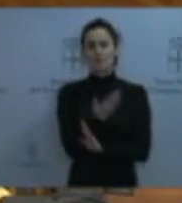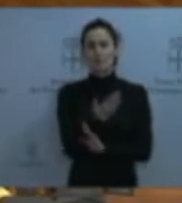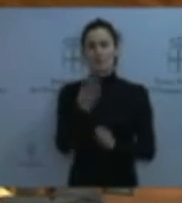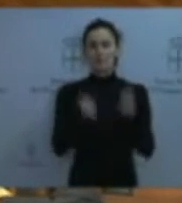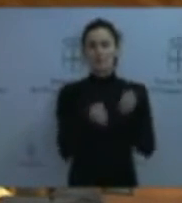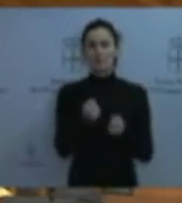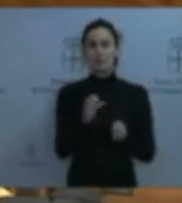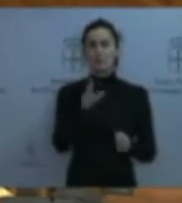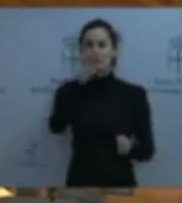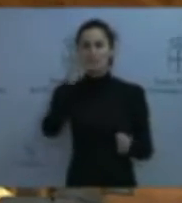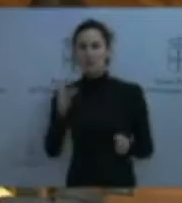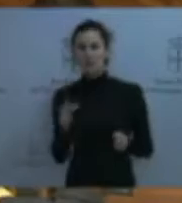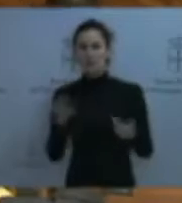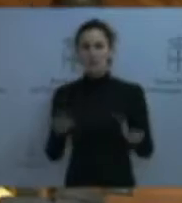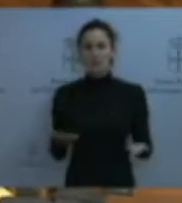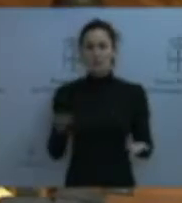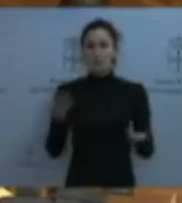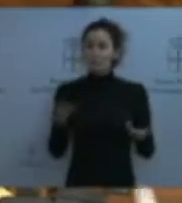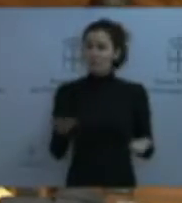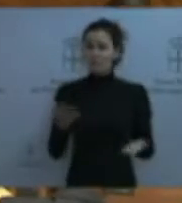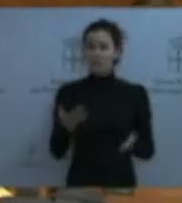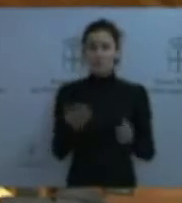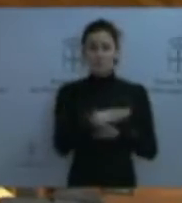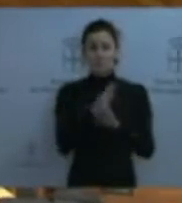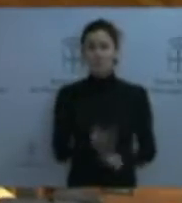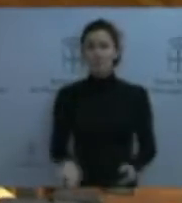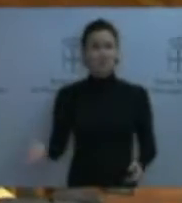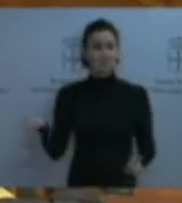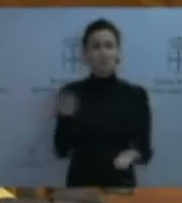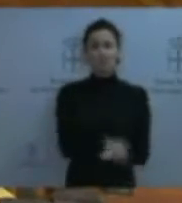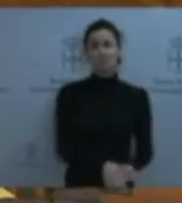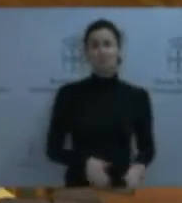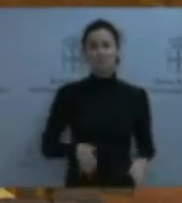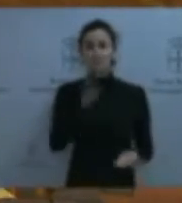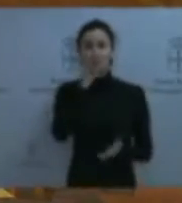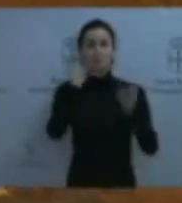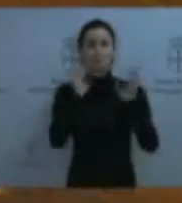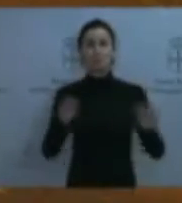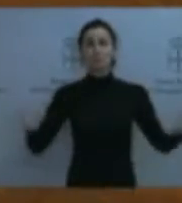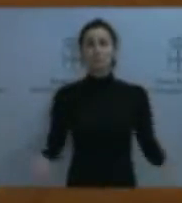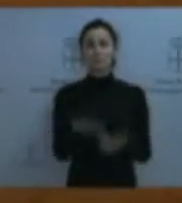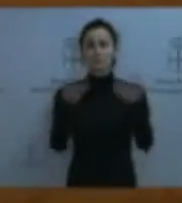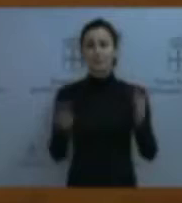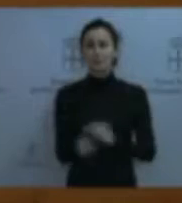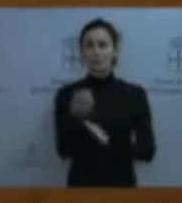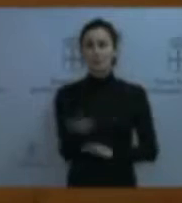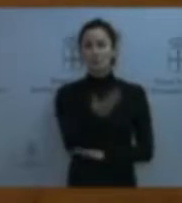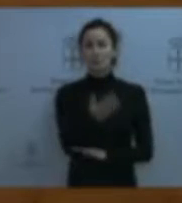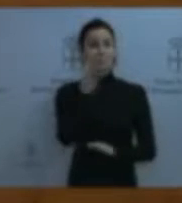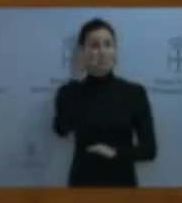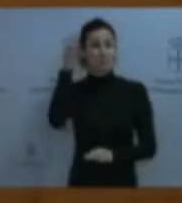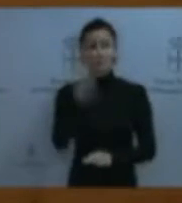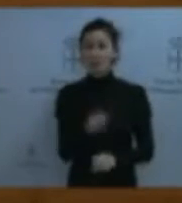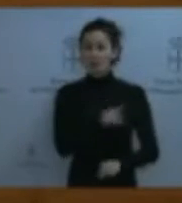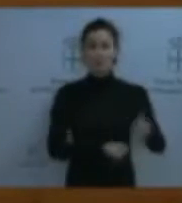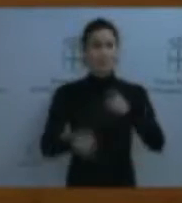Para nosotros, el ladrillo lechero, ya que se animó a incentivar la producción cuando en realidad existió una burbuja